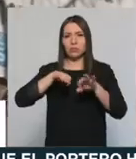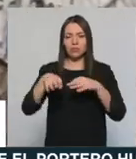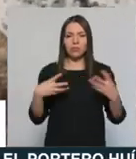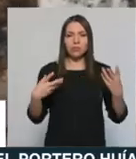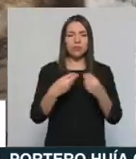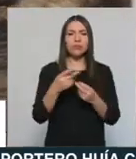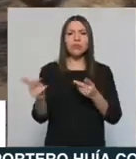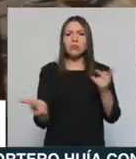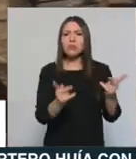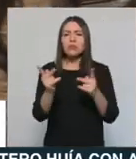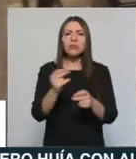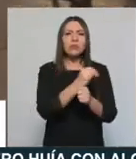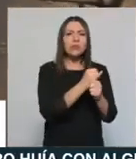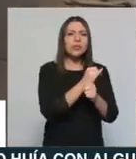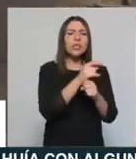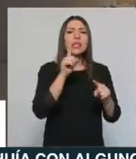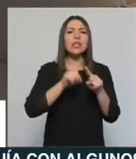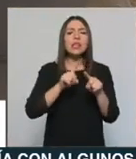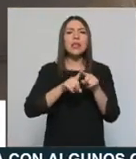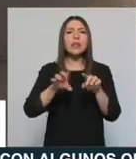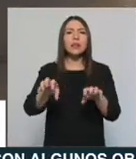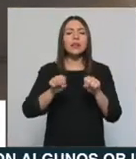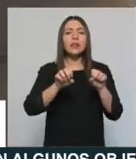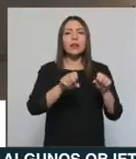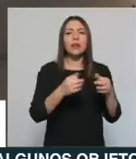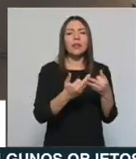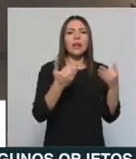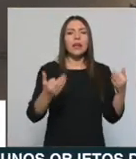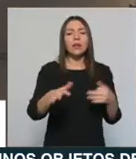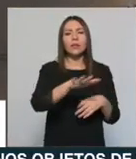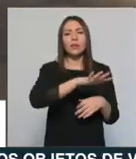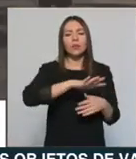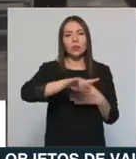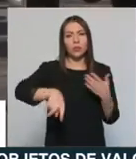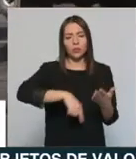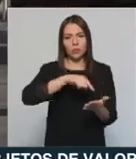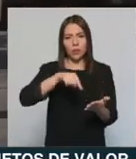apropiado de predios en la zona. Con imágenes de Jorge Barajas, Gloria López, 21 Noticias.